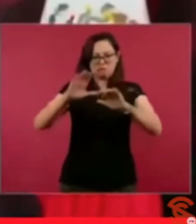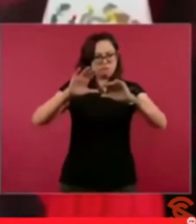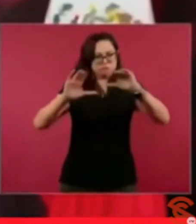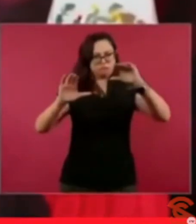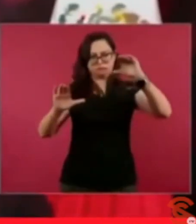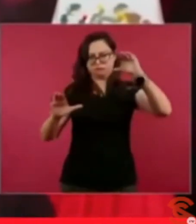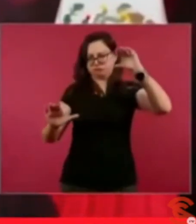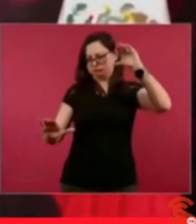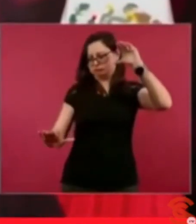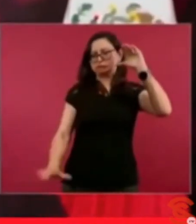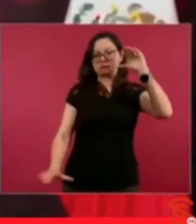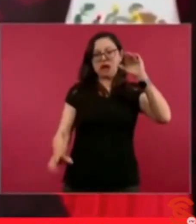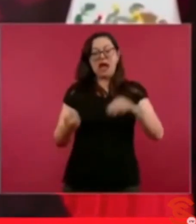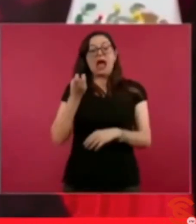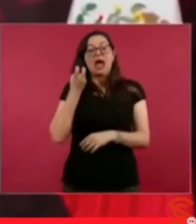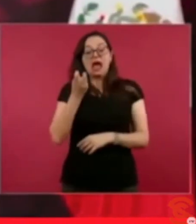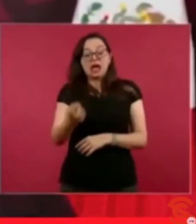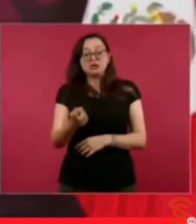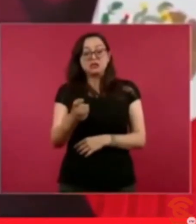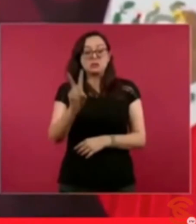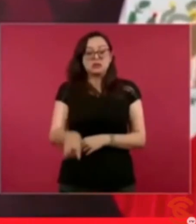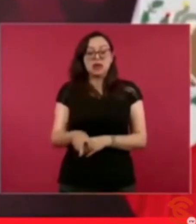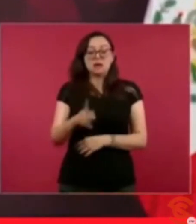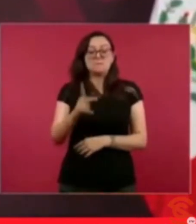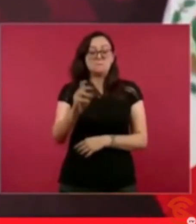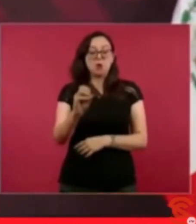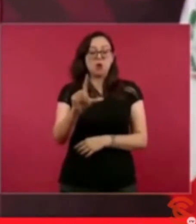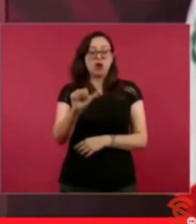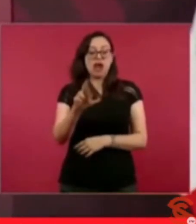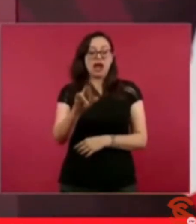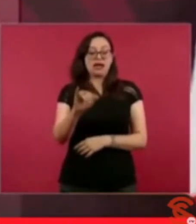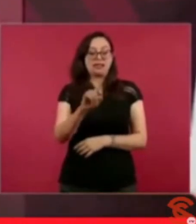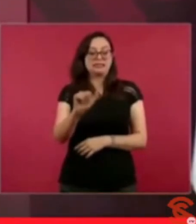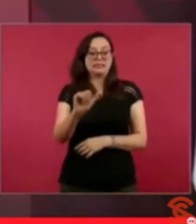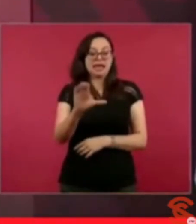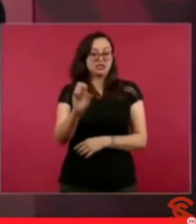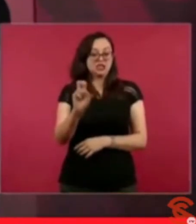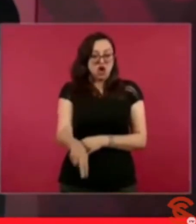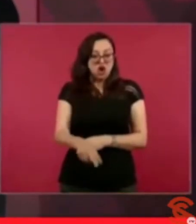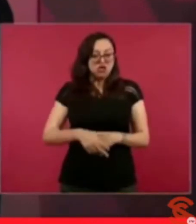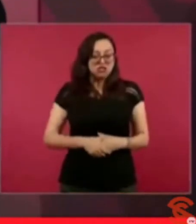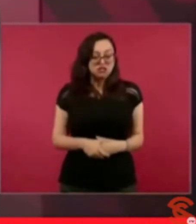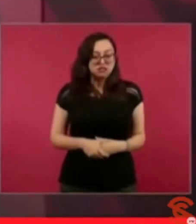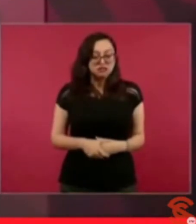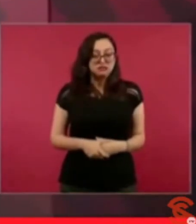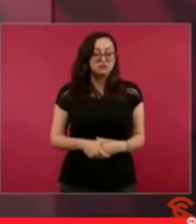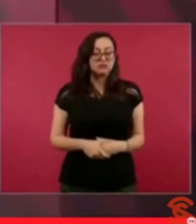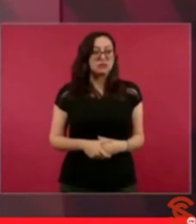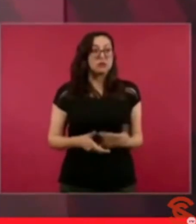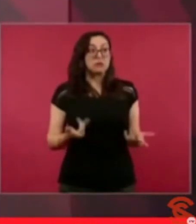es cruzarme de brazo, ¿no?